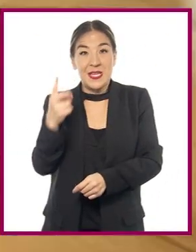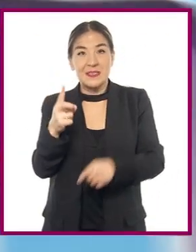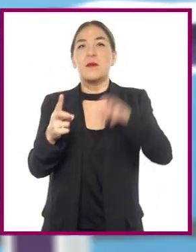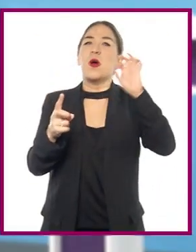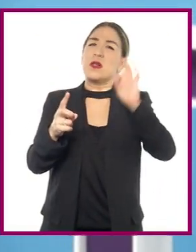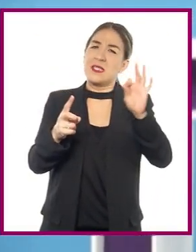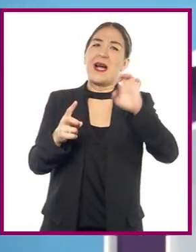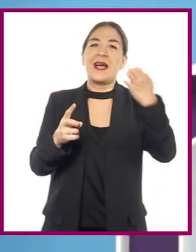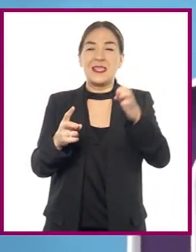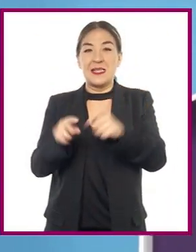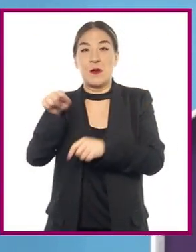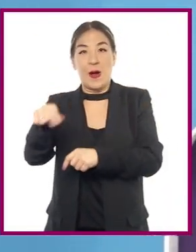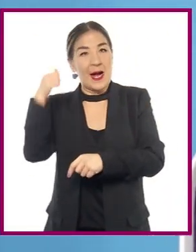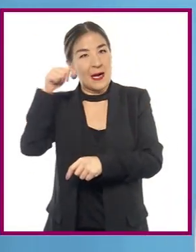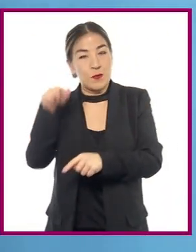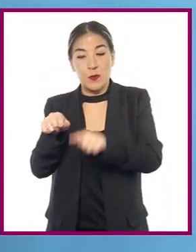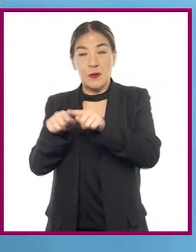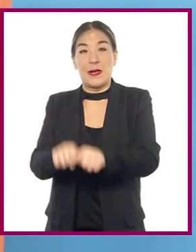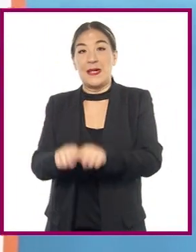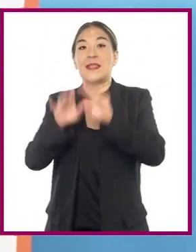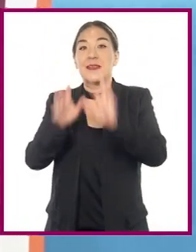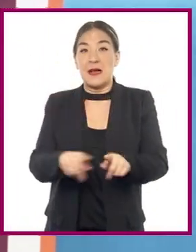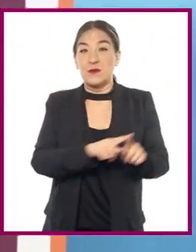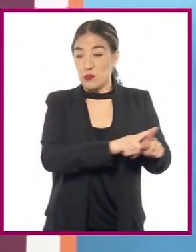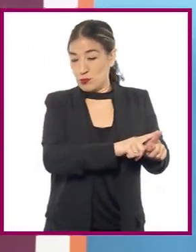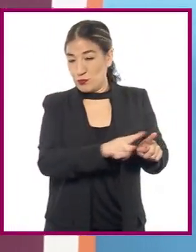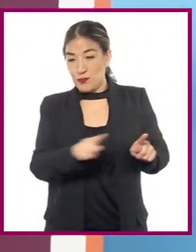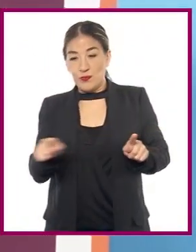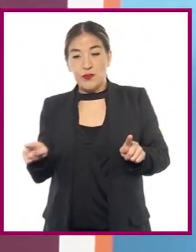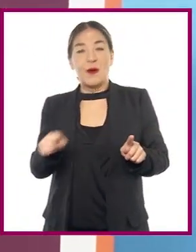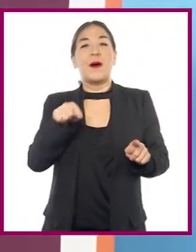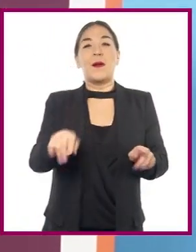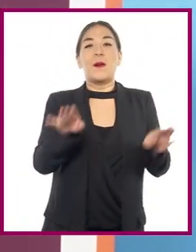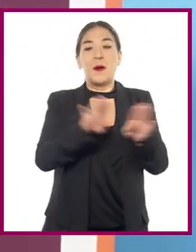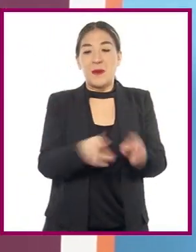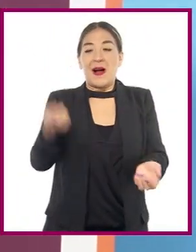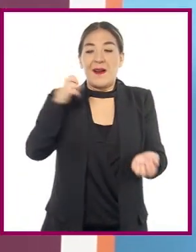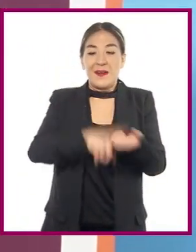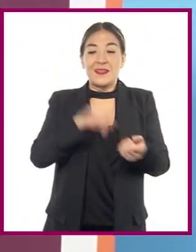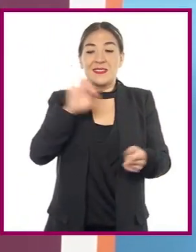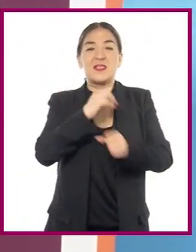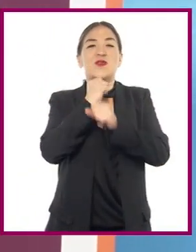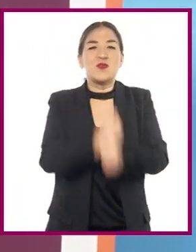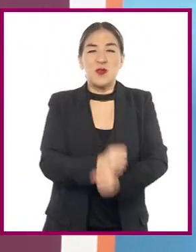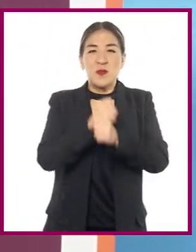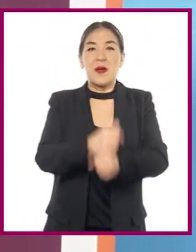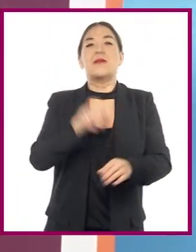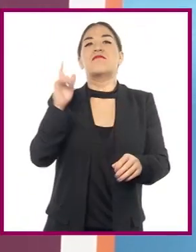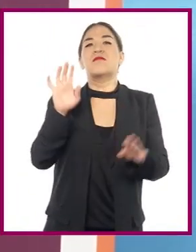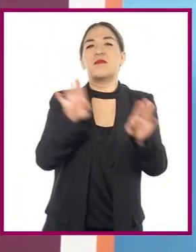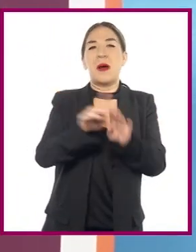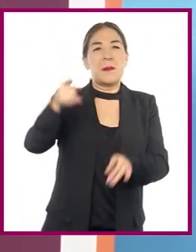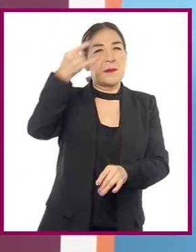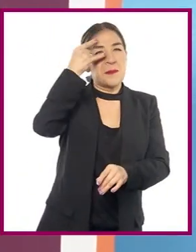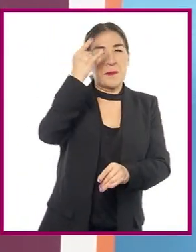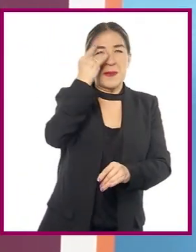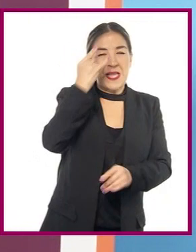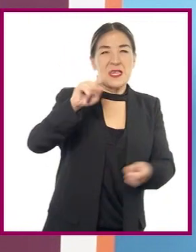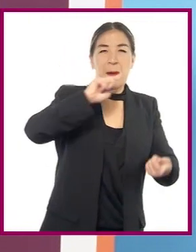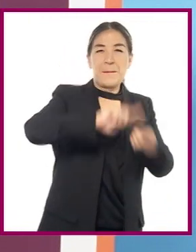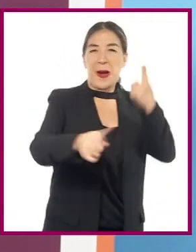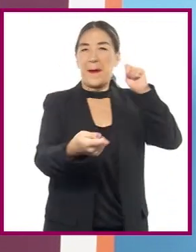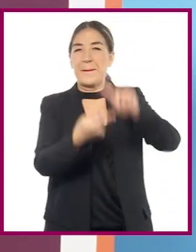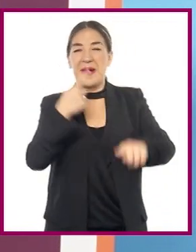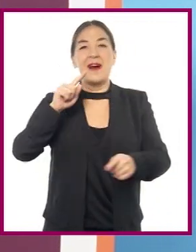enero. Durante este trayecto, el galeón de Manila podría sufrir ataques de piratas, tormentas e